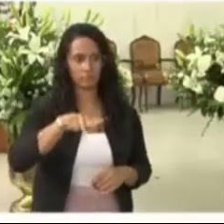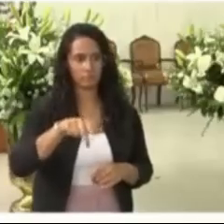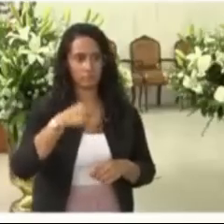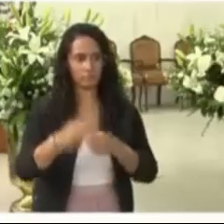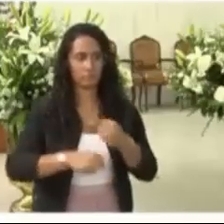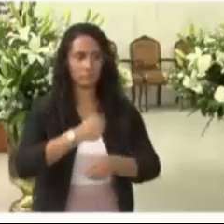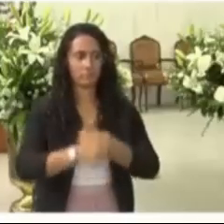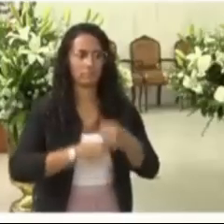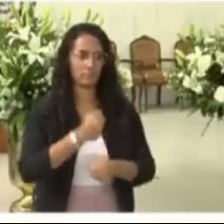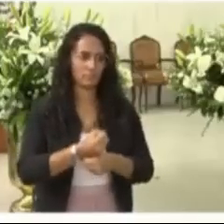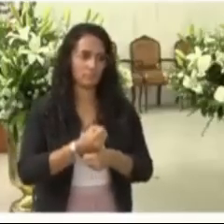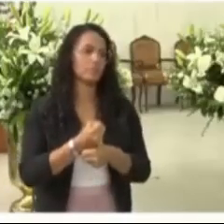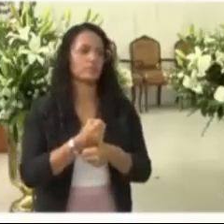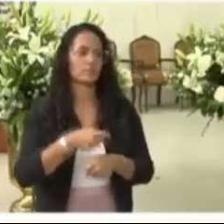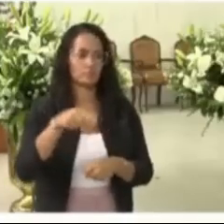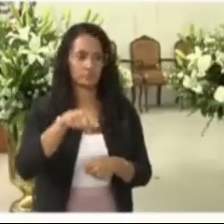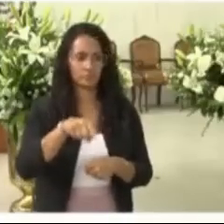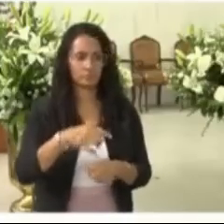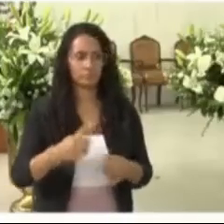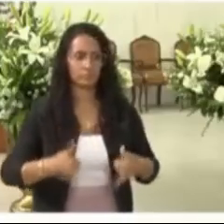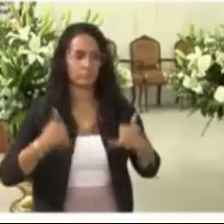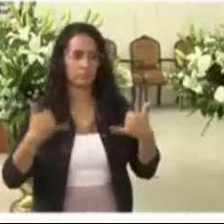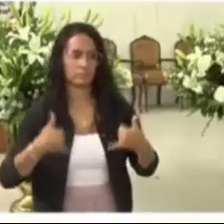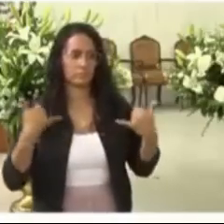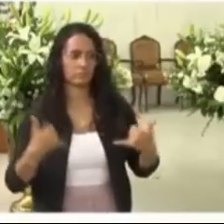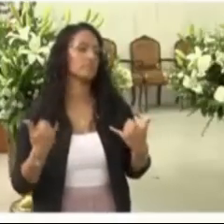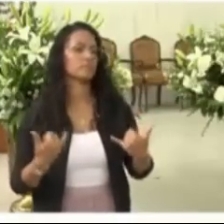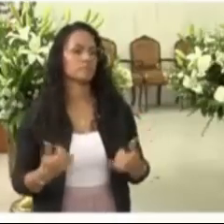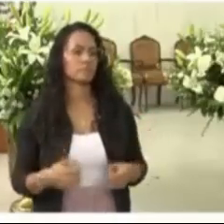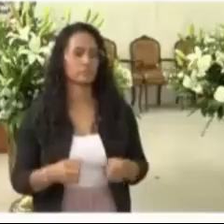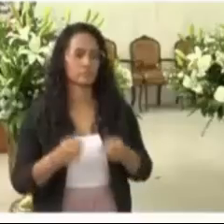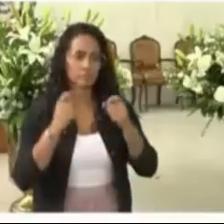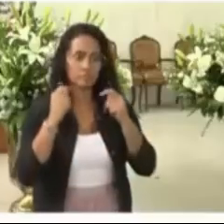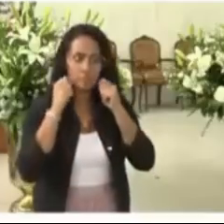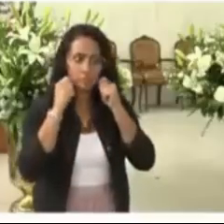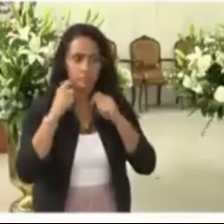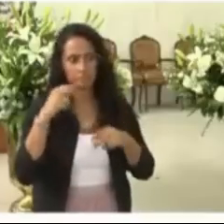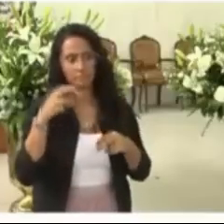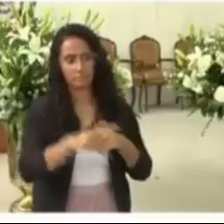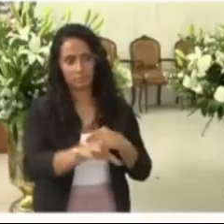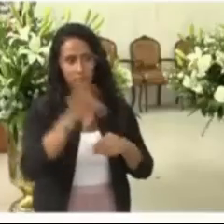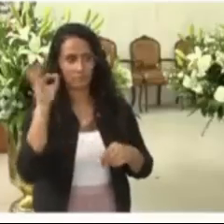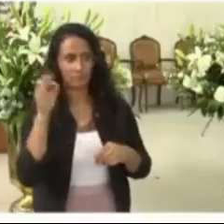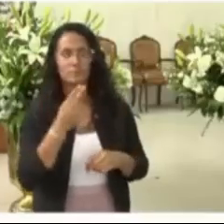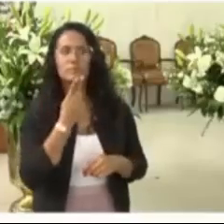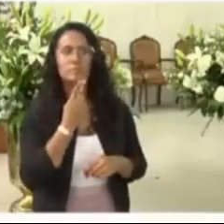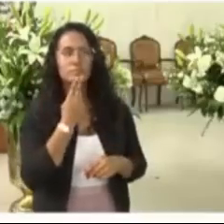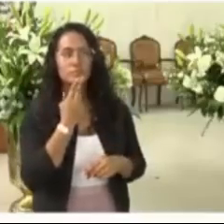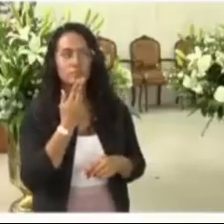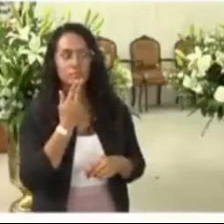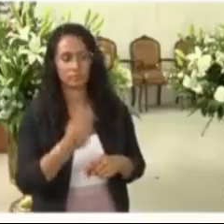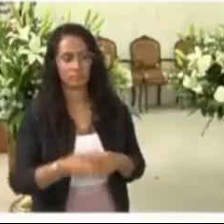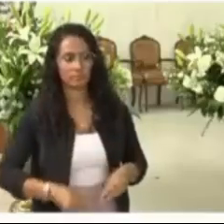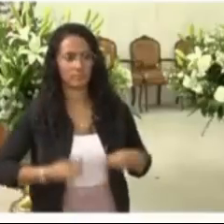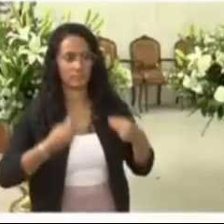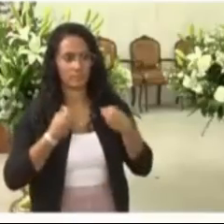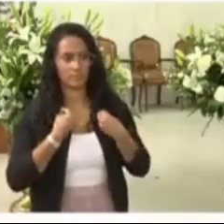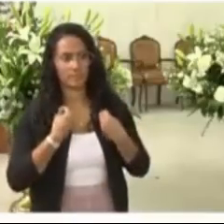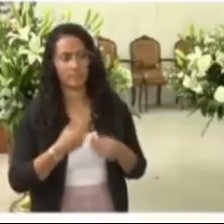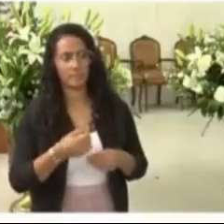mandó que se reparase la casa del Señor, mandó al sumo sacerdote Hilcías para que